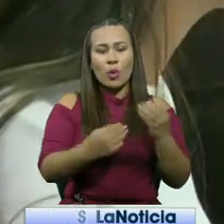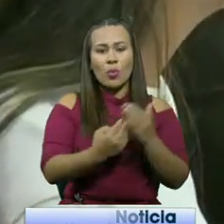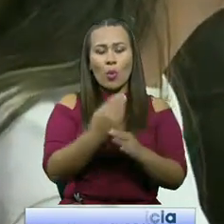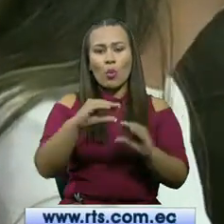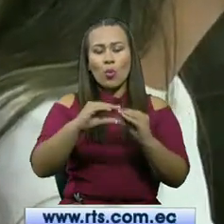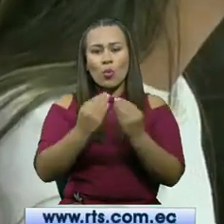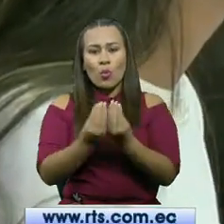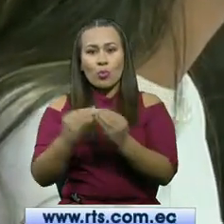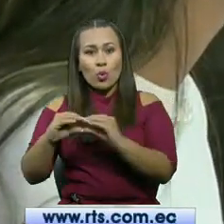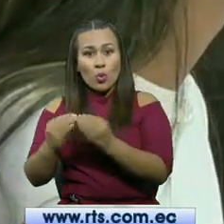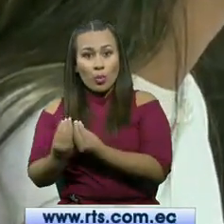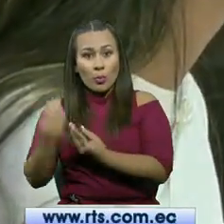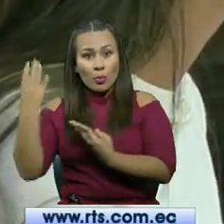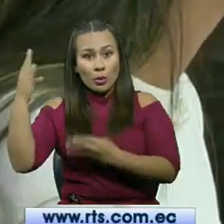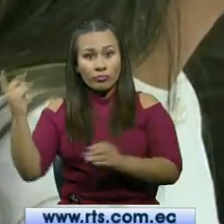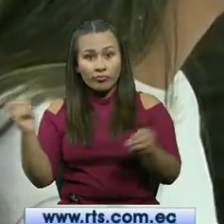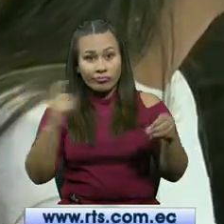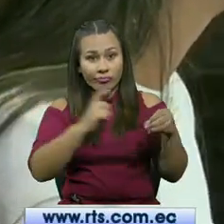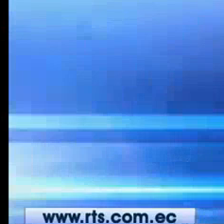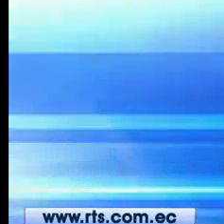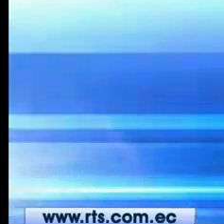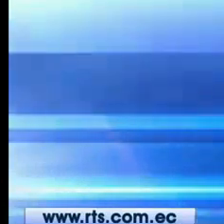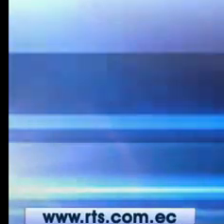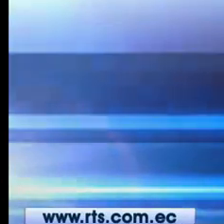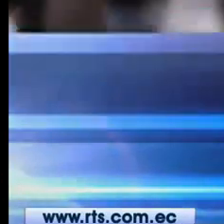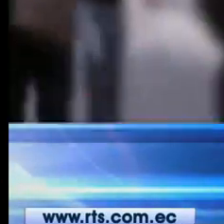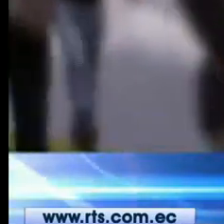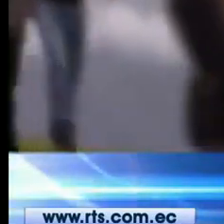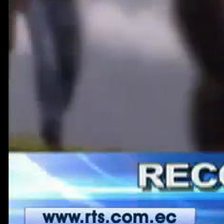movimientos políticos y registro de directivas.